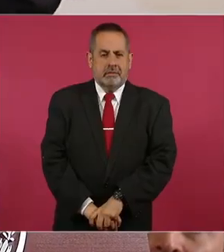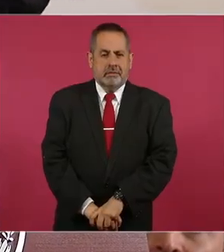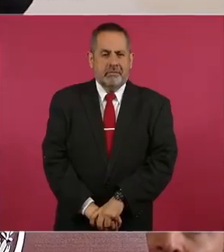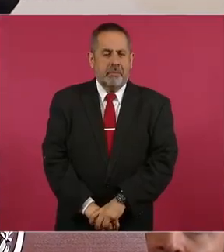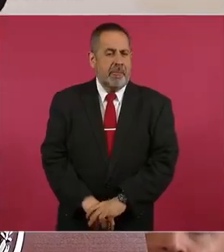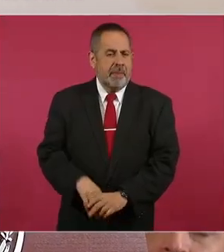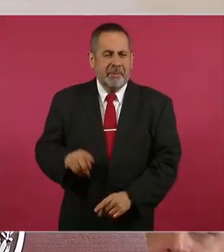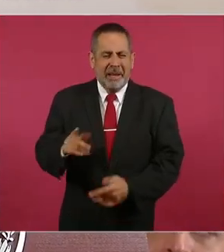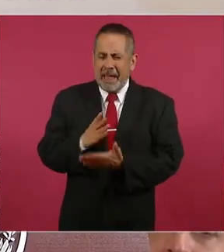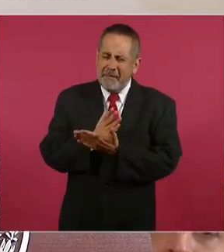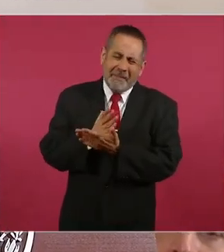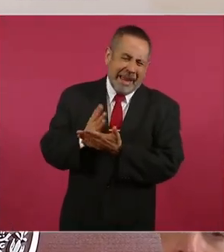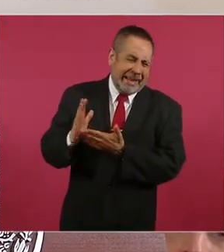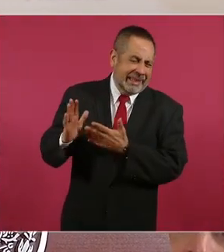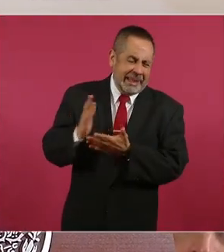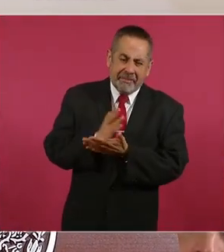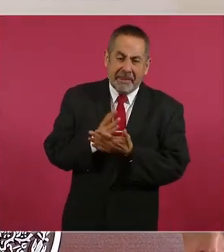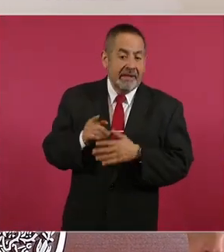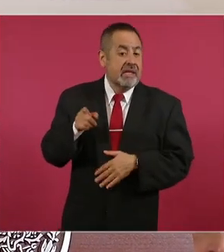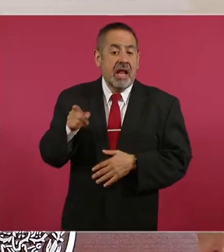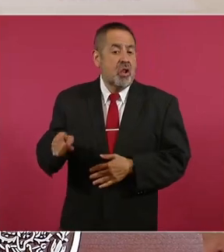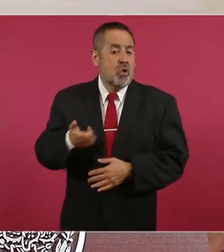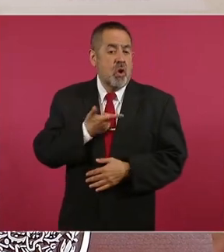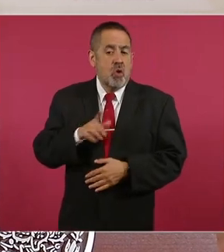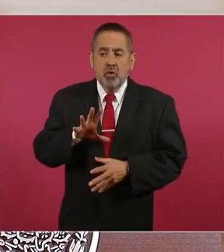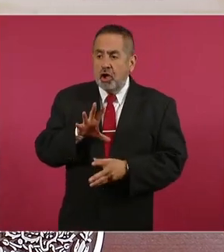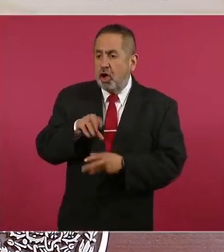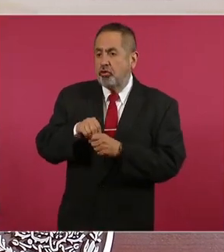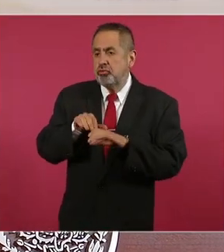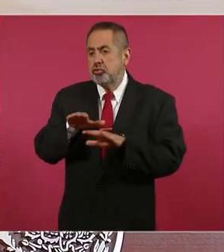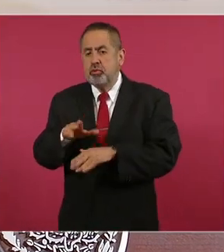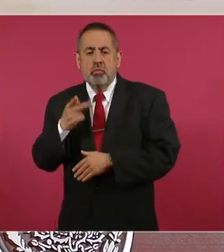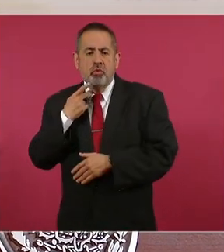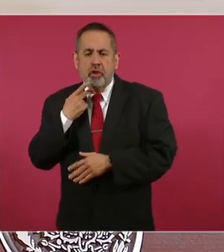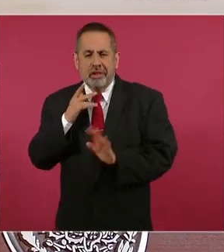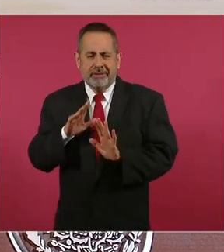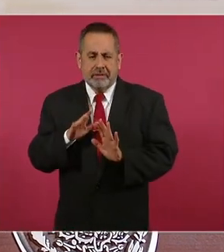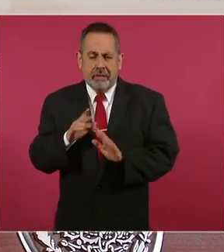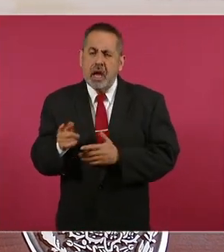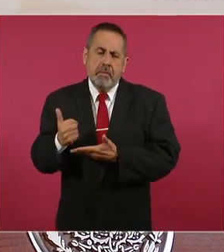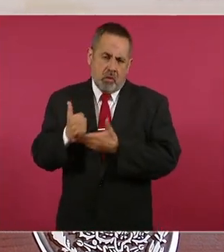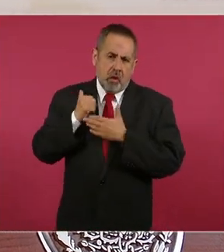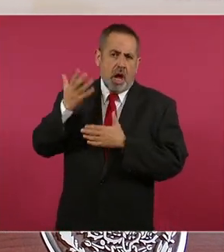le gusta incluso la actividad política. Me ayudaron a mí en la campaña